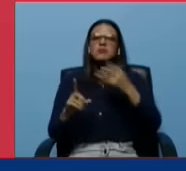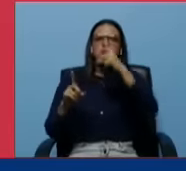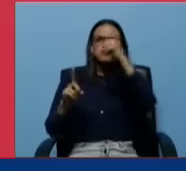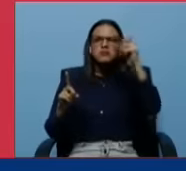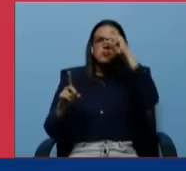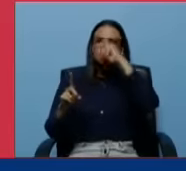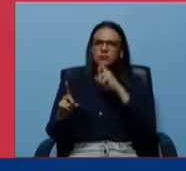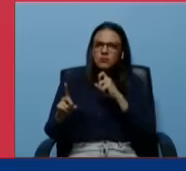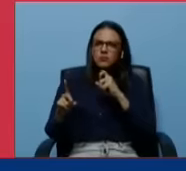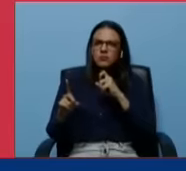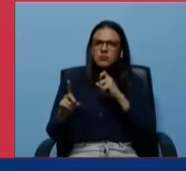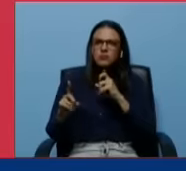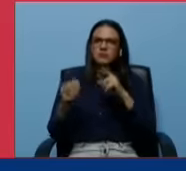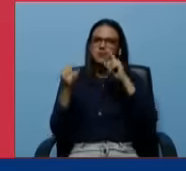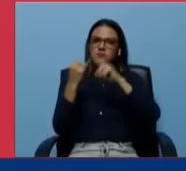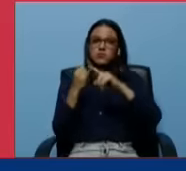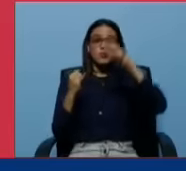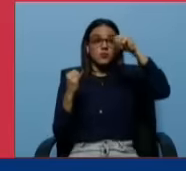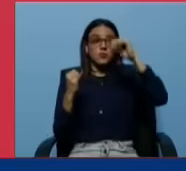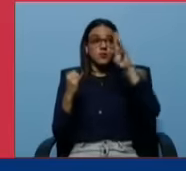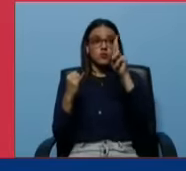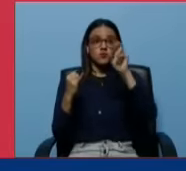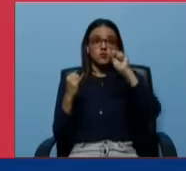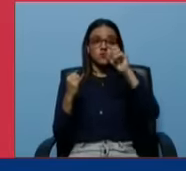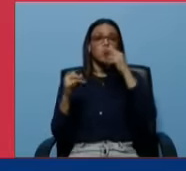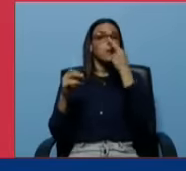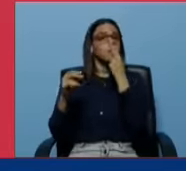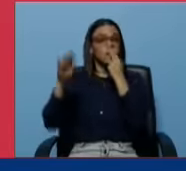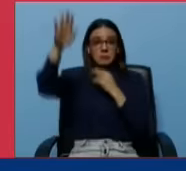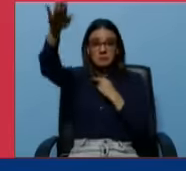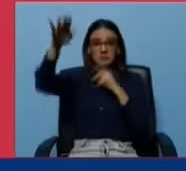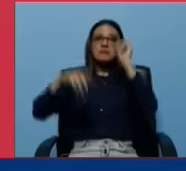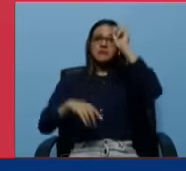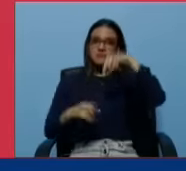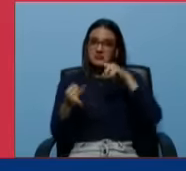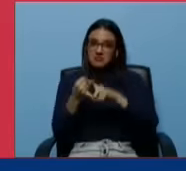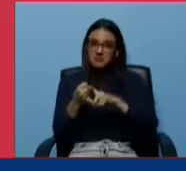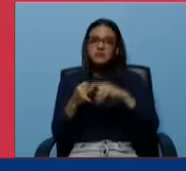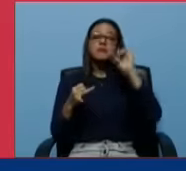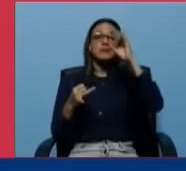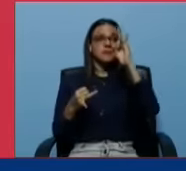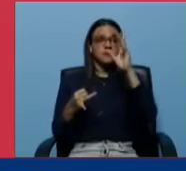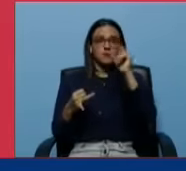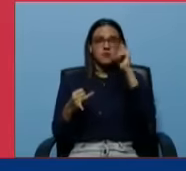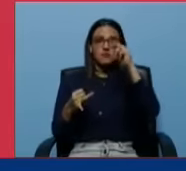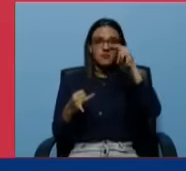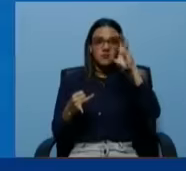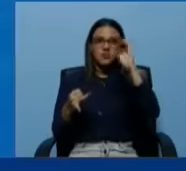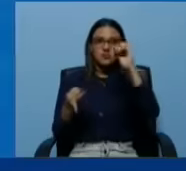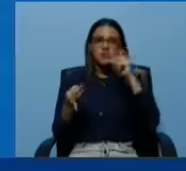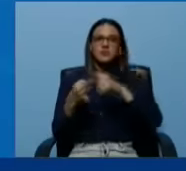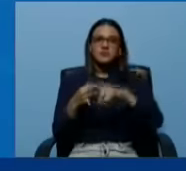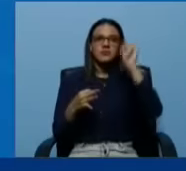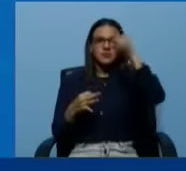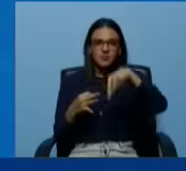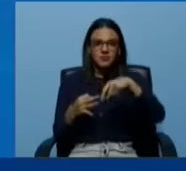años, Mussolini, Hitler, Franco, y el resurgimiento en el siglo